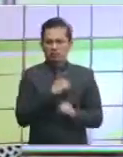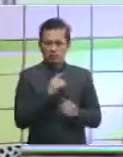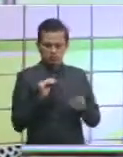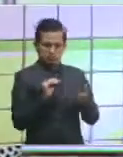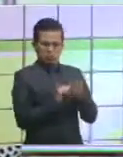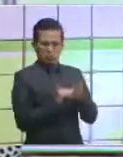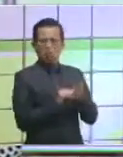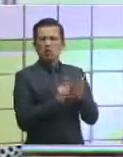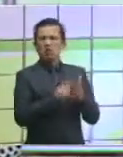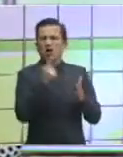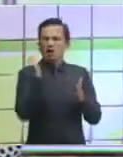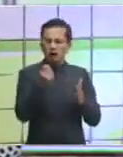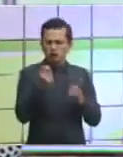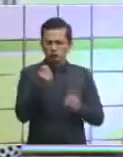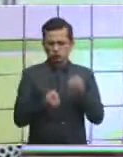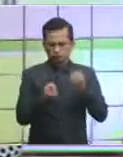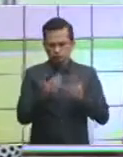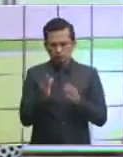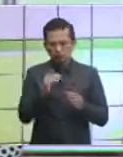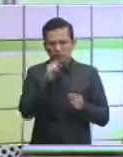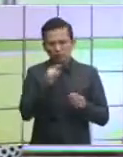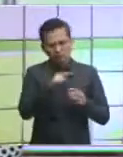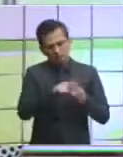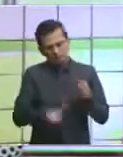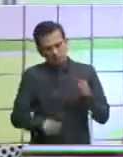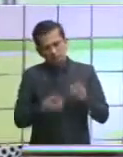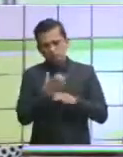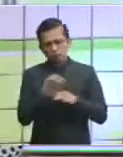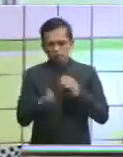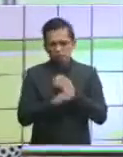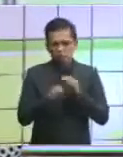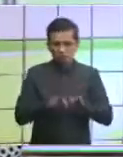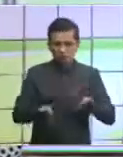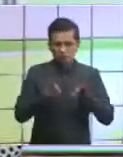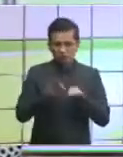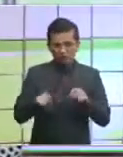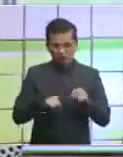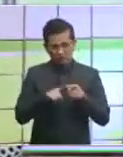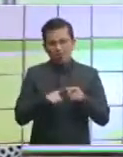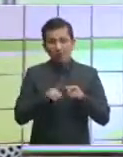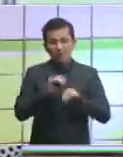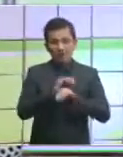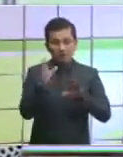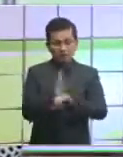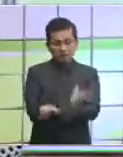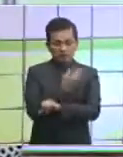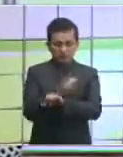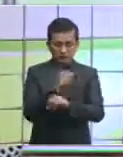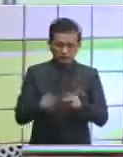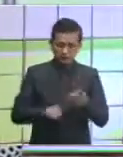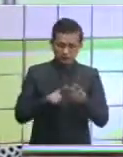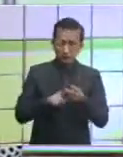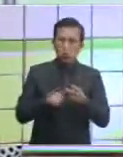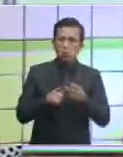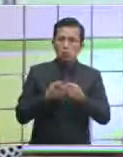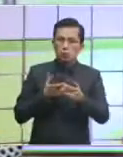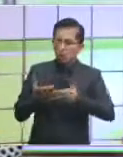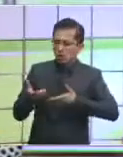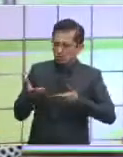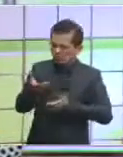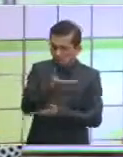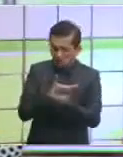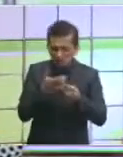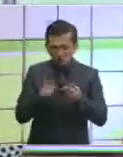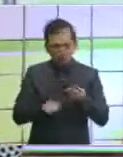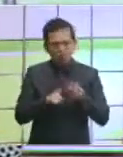tres ejes en los que se basa que son la transparencia la colaboración y la participación ciudadana nos deja